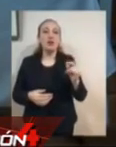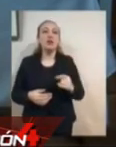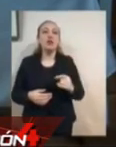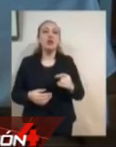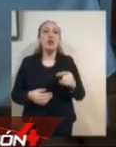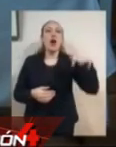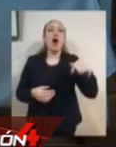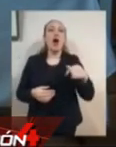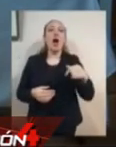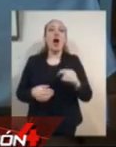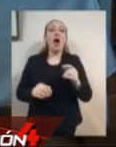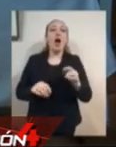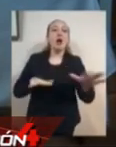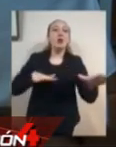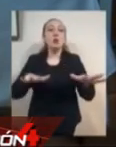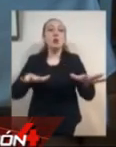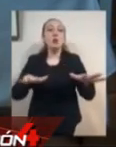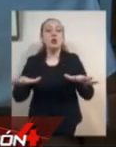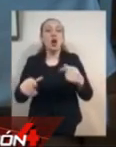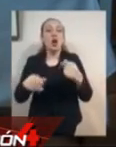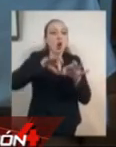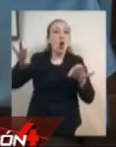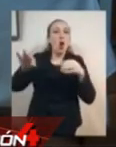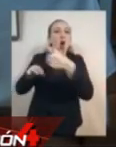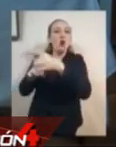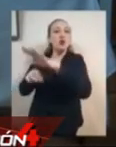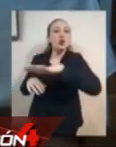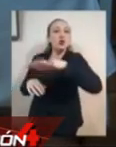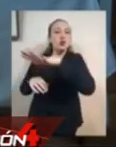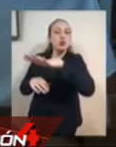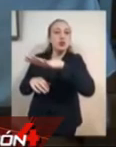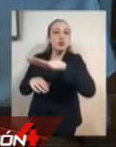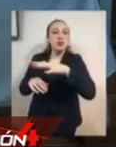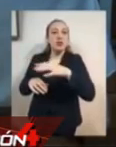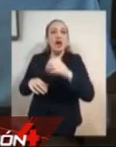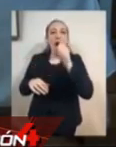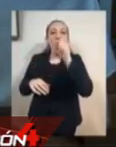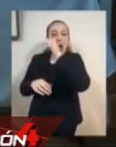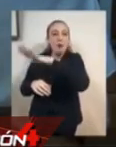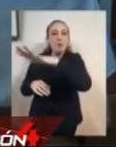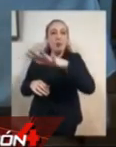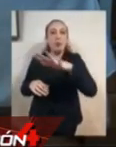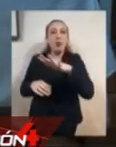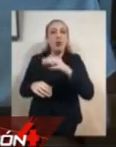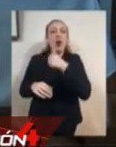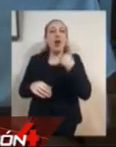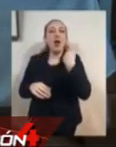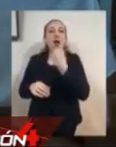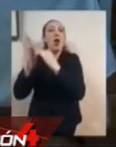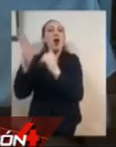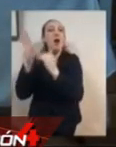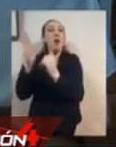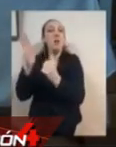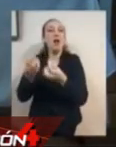Ñorquinco, Fitamiche y otros parajes, y Laguna Blanca. Por Laguna Blanca